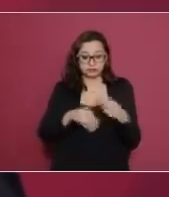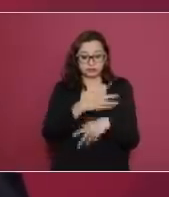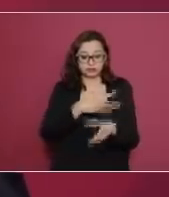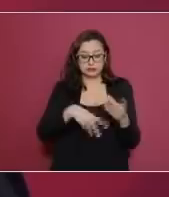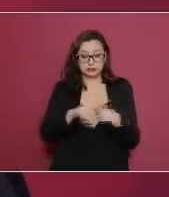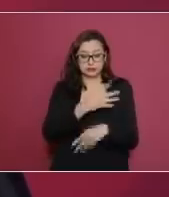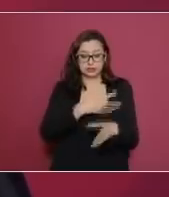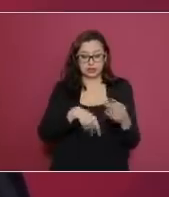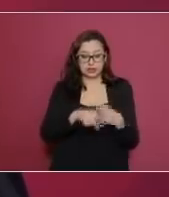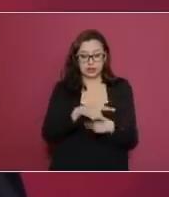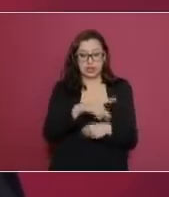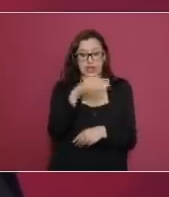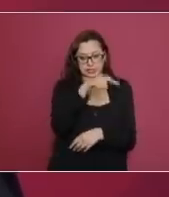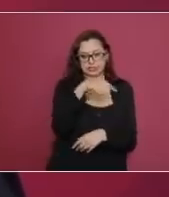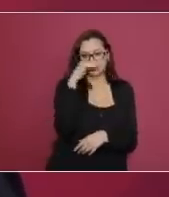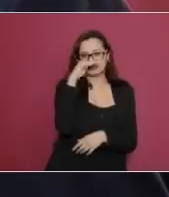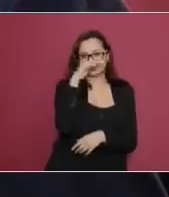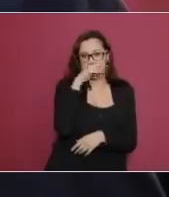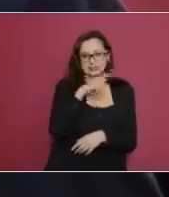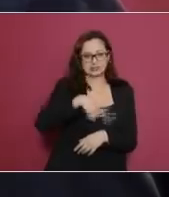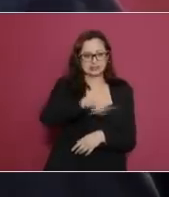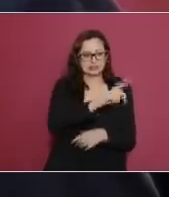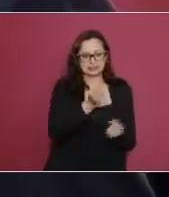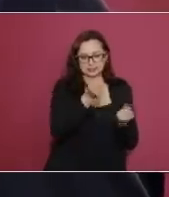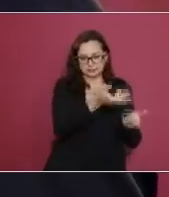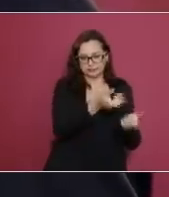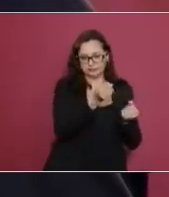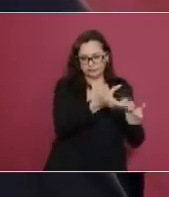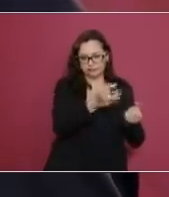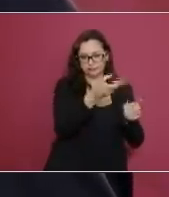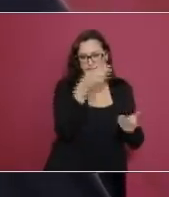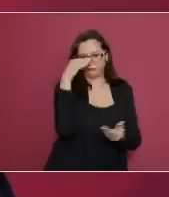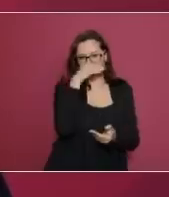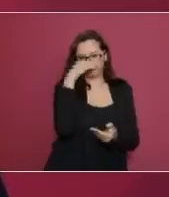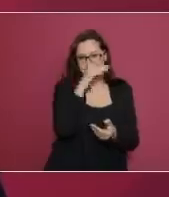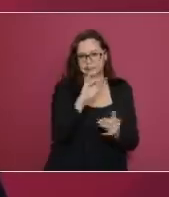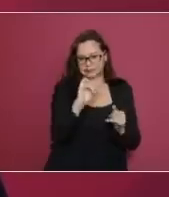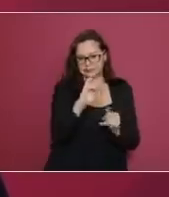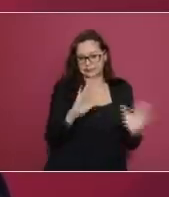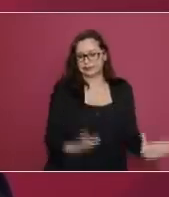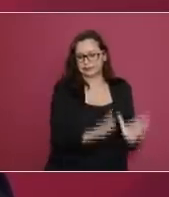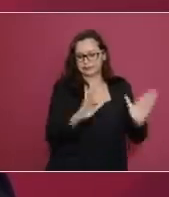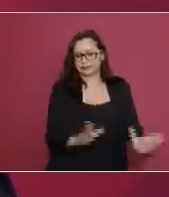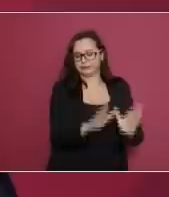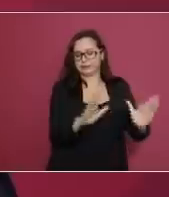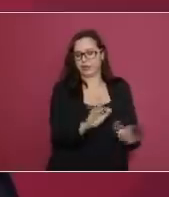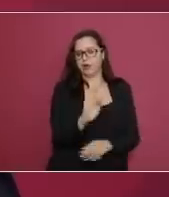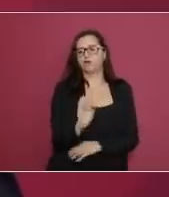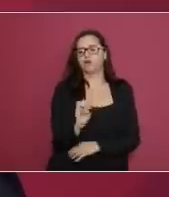el subsidio que se destina a los de arriba, eso le llaman fomento.